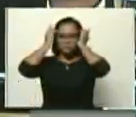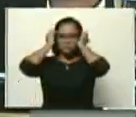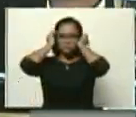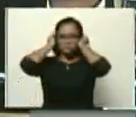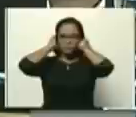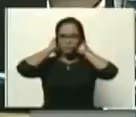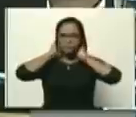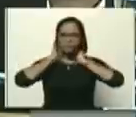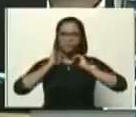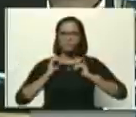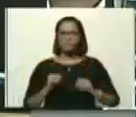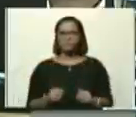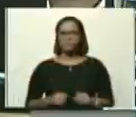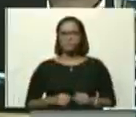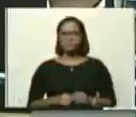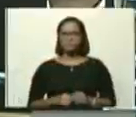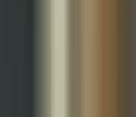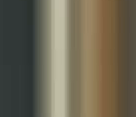Y va a tener,